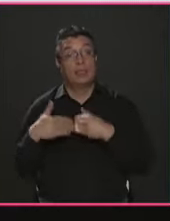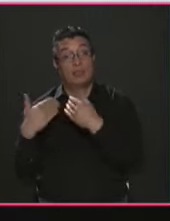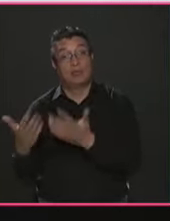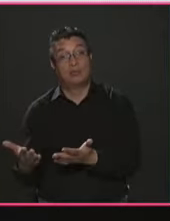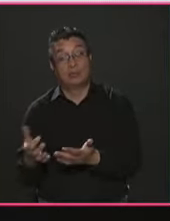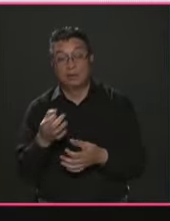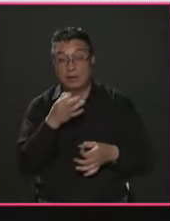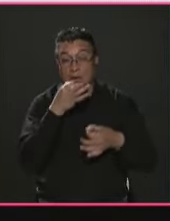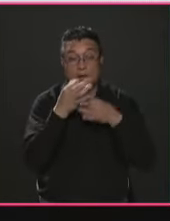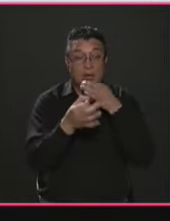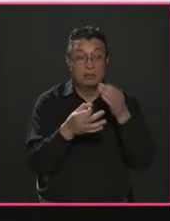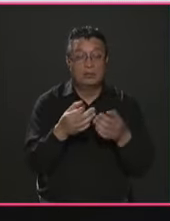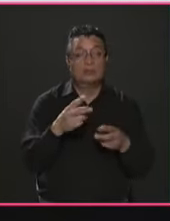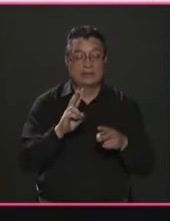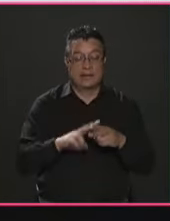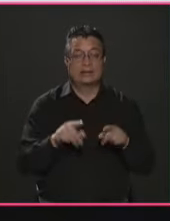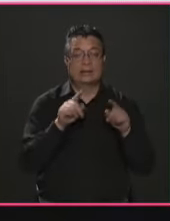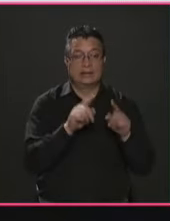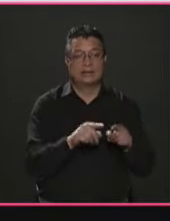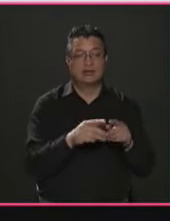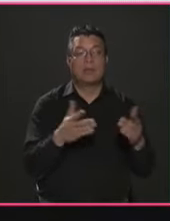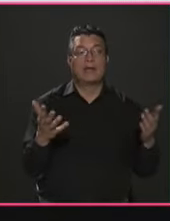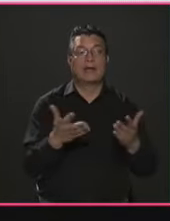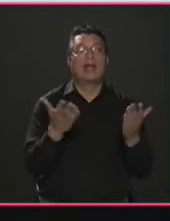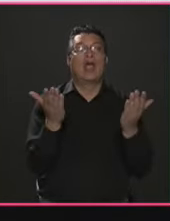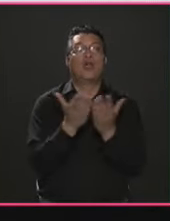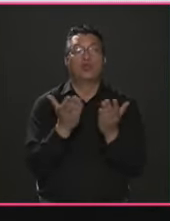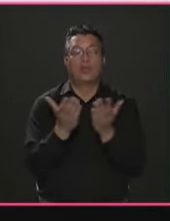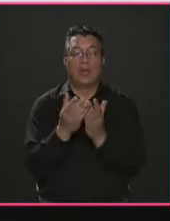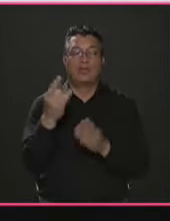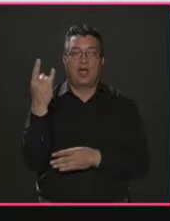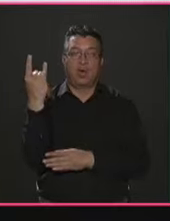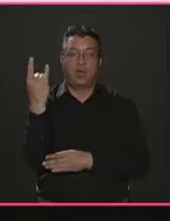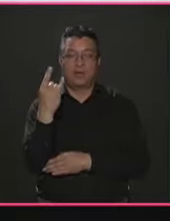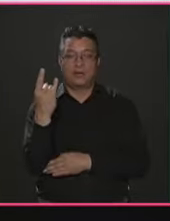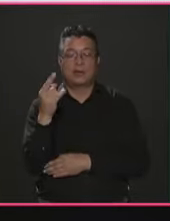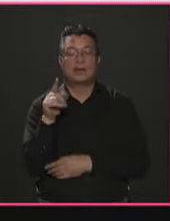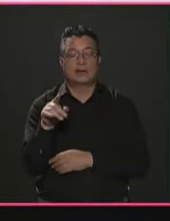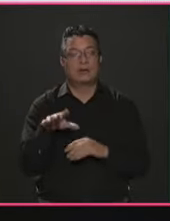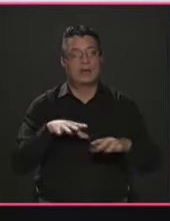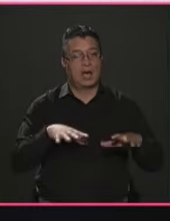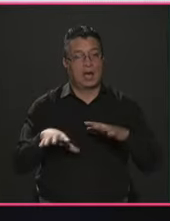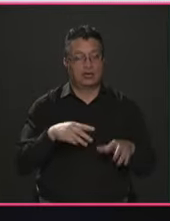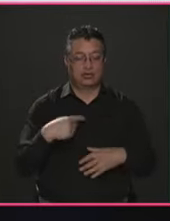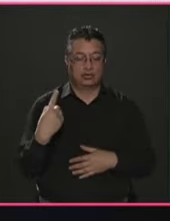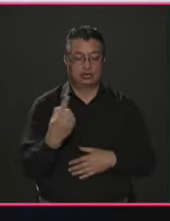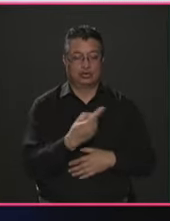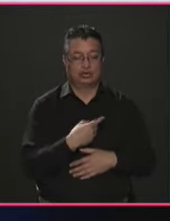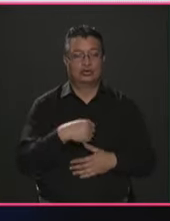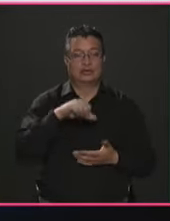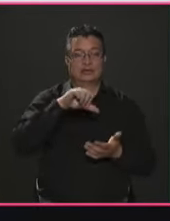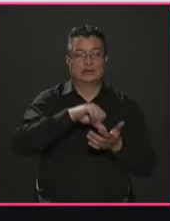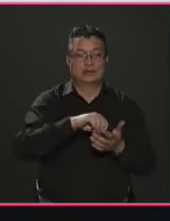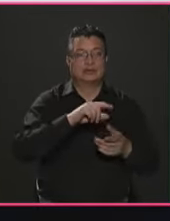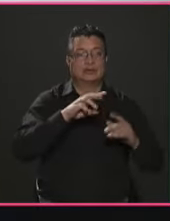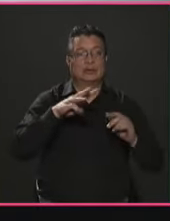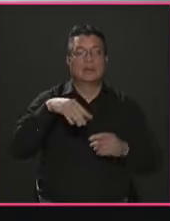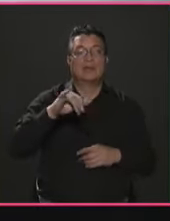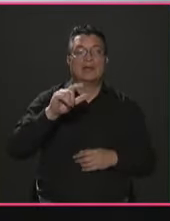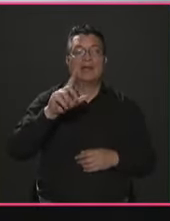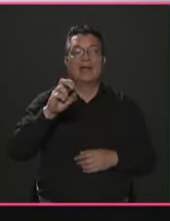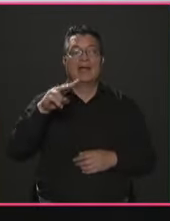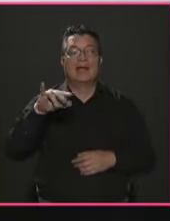dijimos ahora hagamos esto mismo para estudiantes universitarios que es algo que nosotros en el centro que yo dirijo el núcleo Milenio